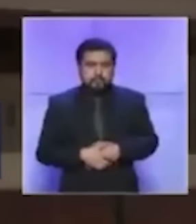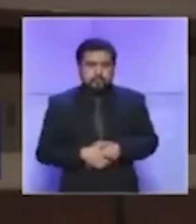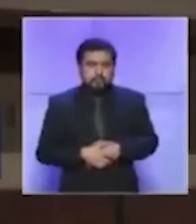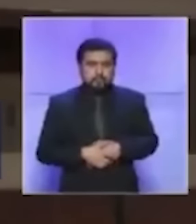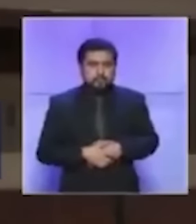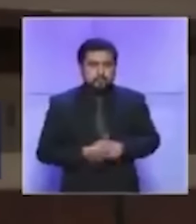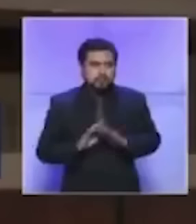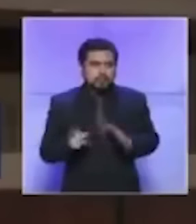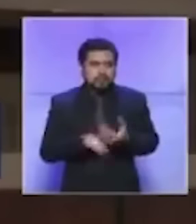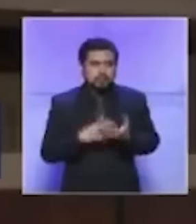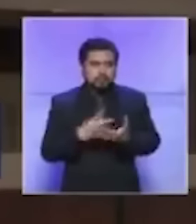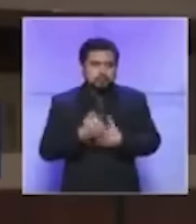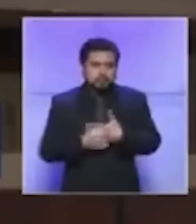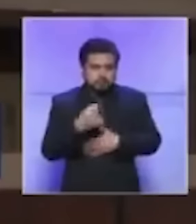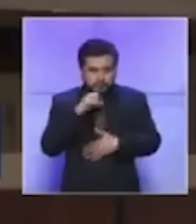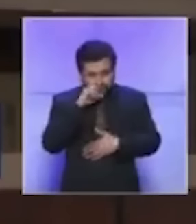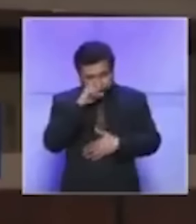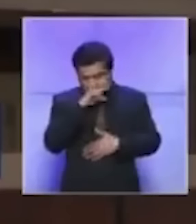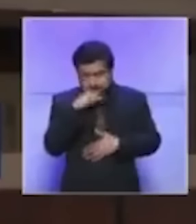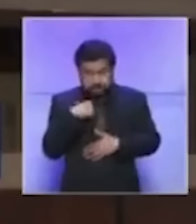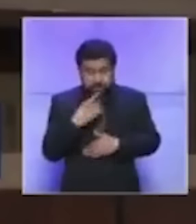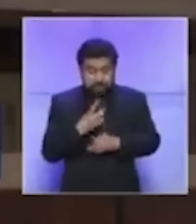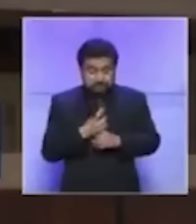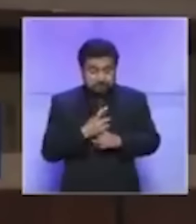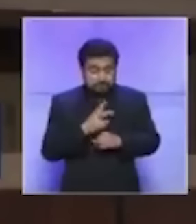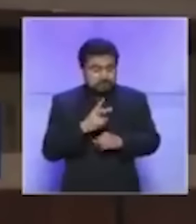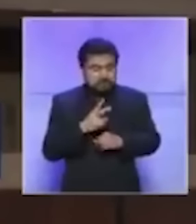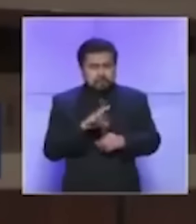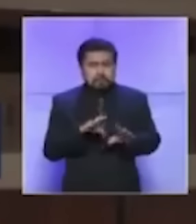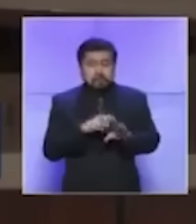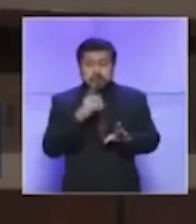vertida en el proyecto. En primer lugar, y respecto a la supuesta